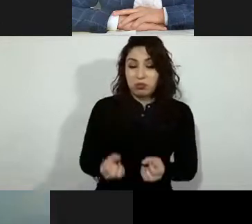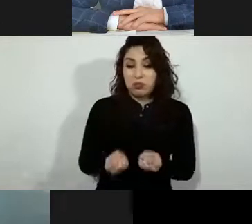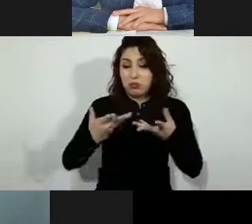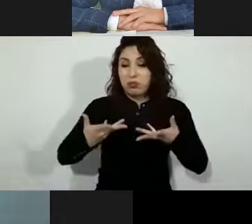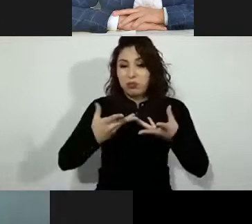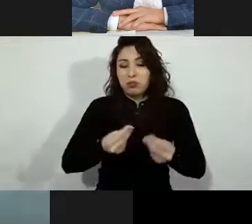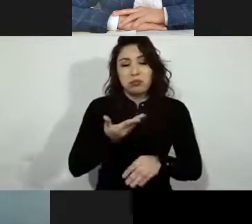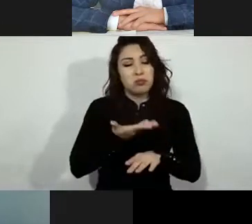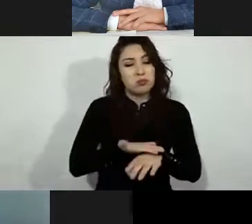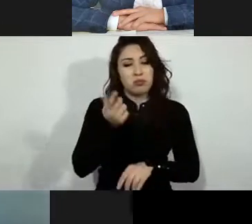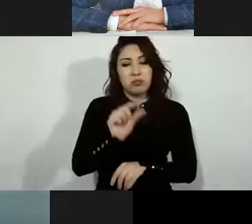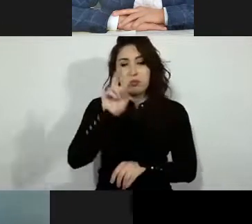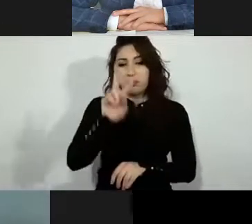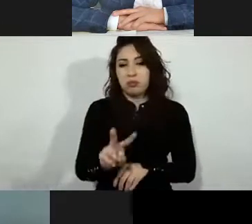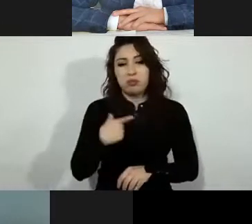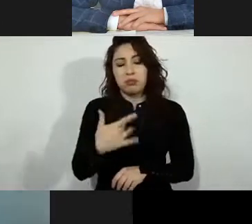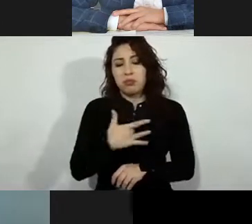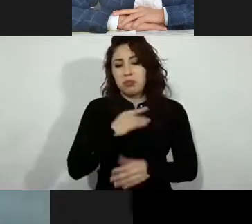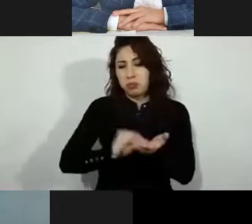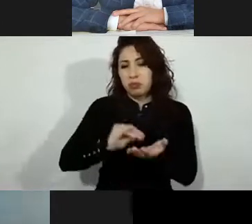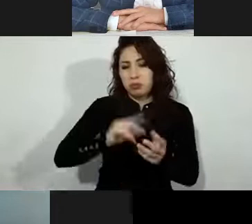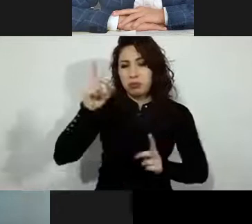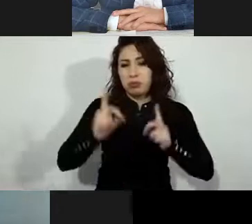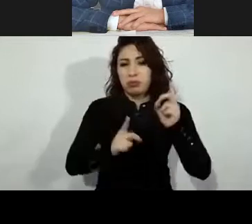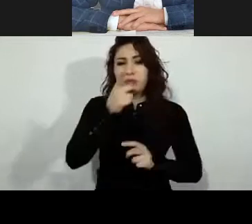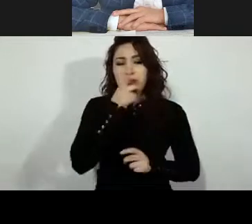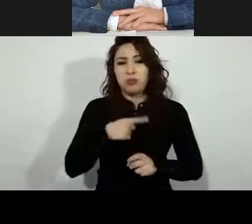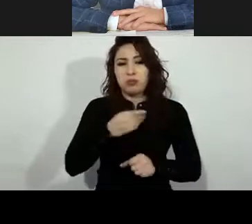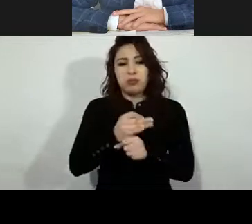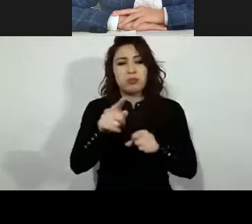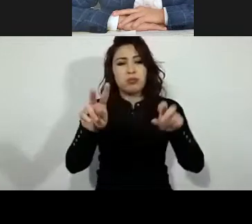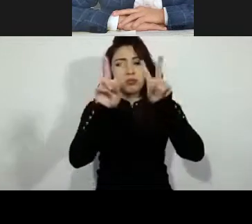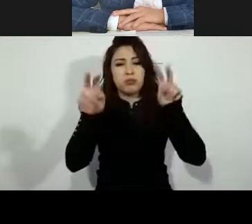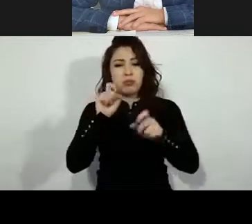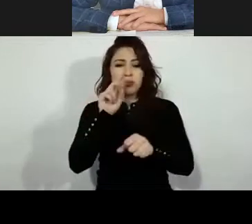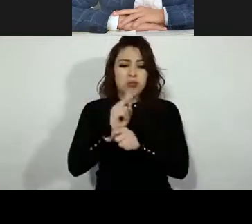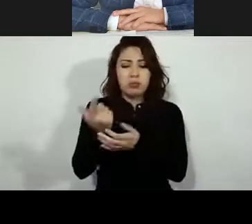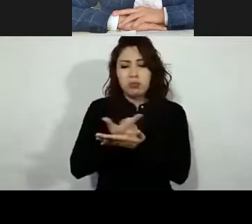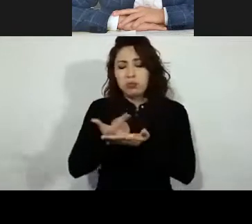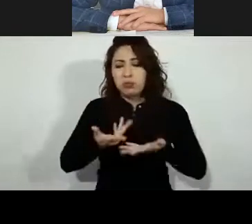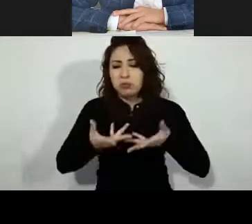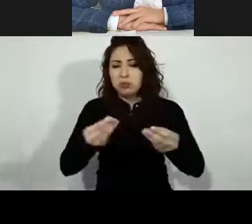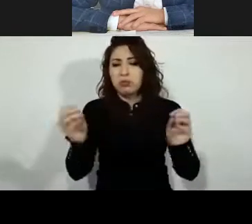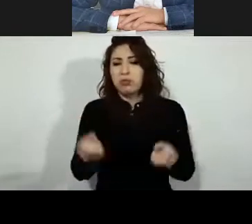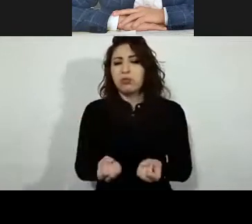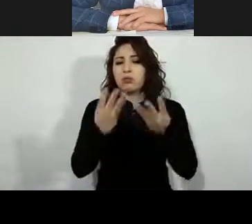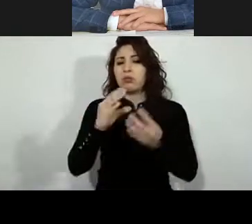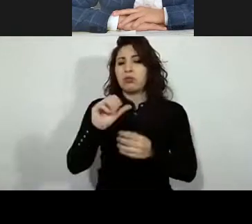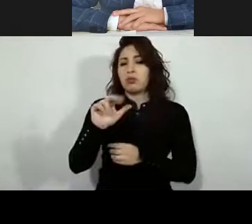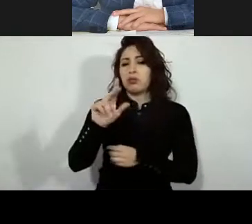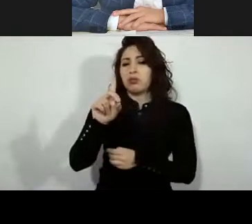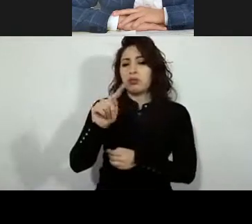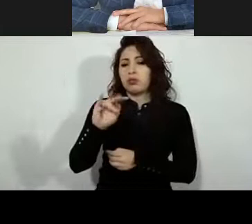pues me quedé con ahí algunas dudas en el tema de la auditoría. Me dice que ya están trabajando en estos informes, pero creo que es muy importante. Hay varias